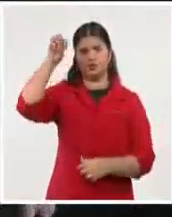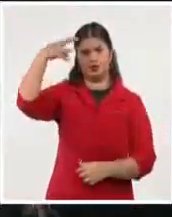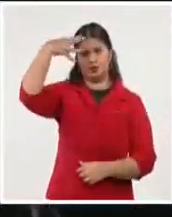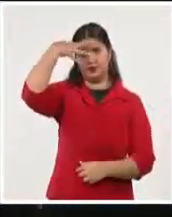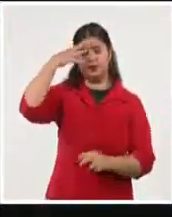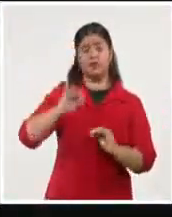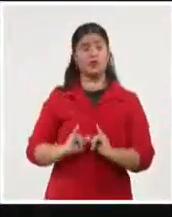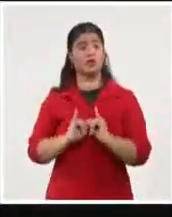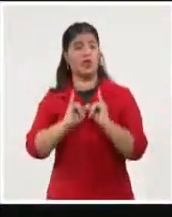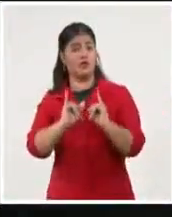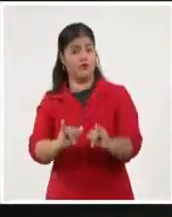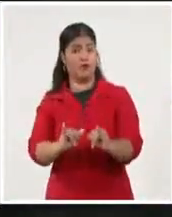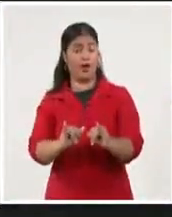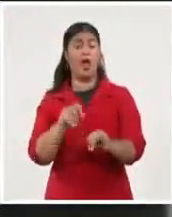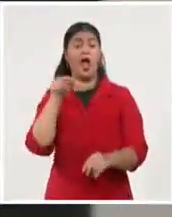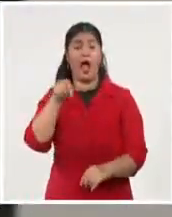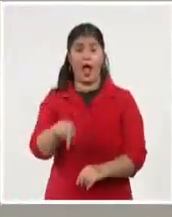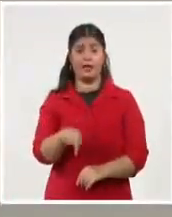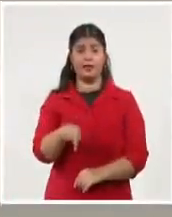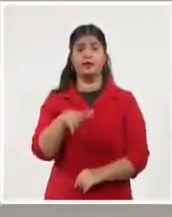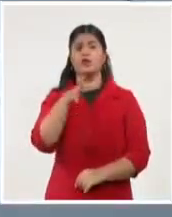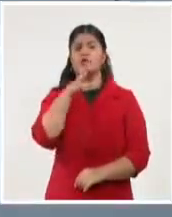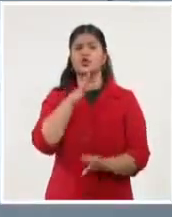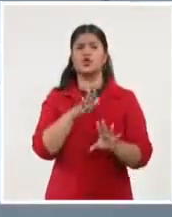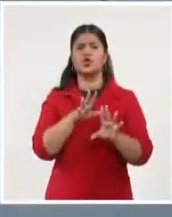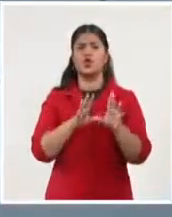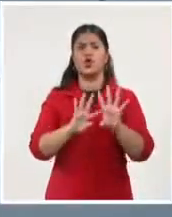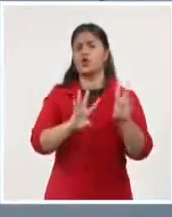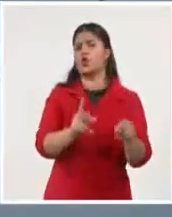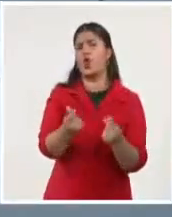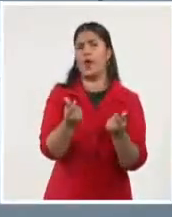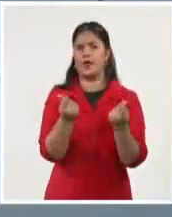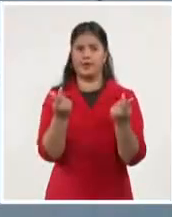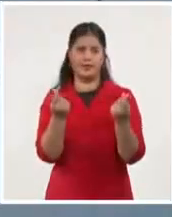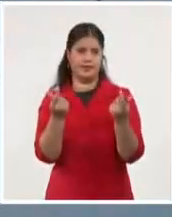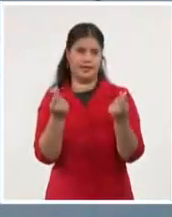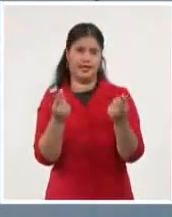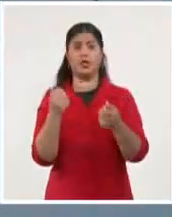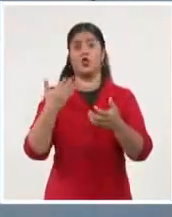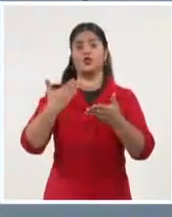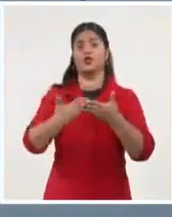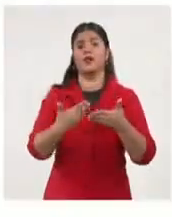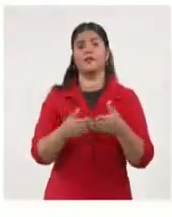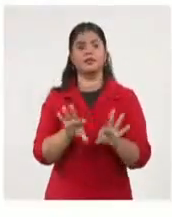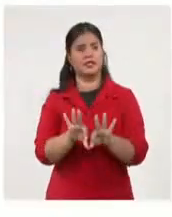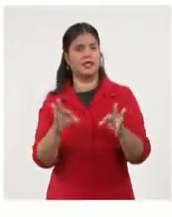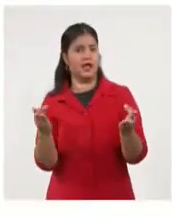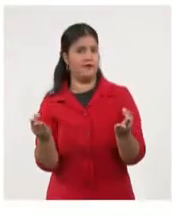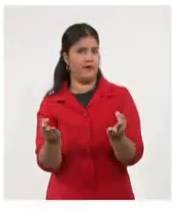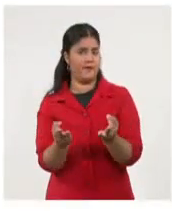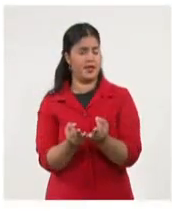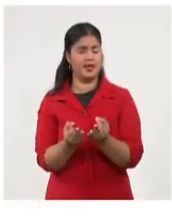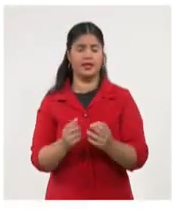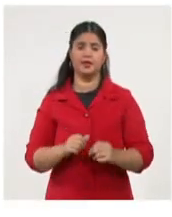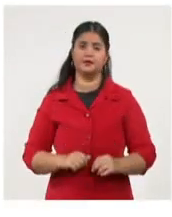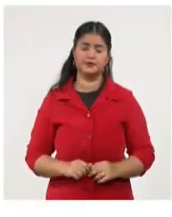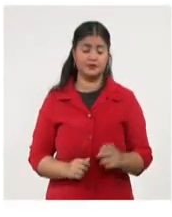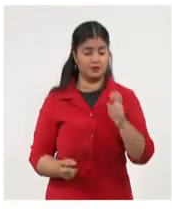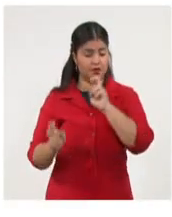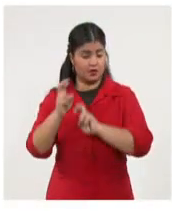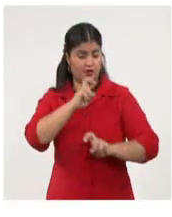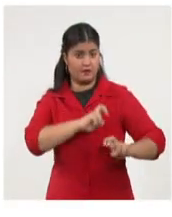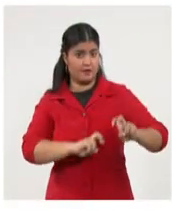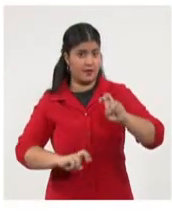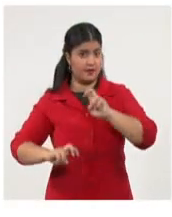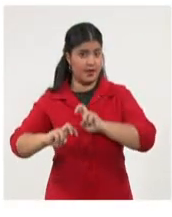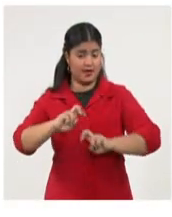significativas evidencias de fraude en las cuentas de la empresa familiar. De acuerdo con el diario The New York Times, la compañía